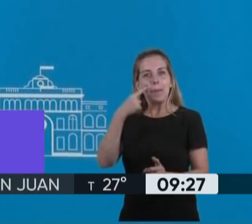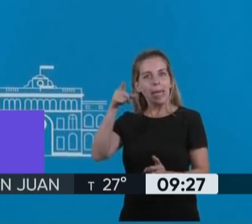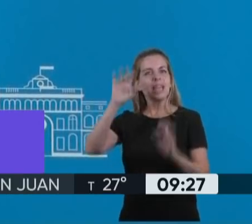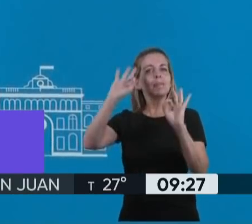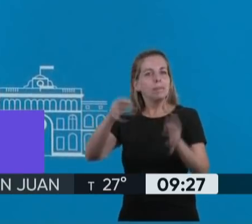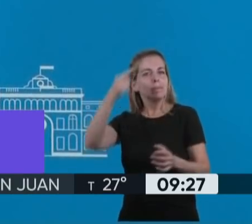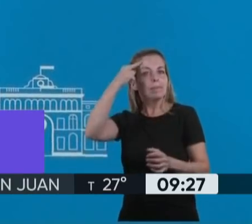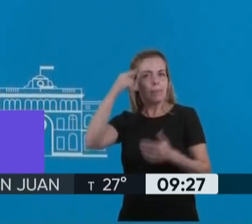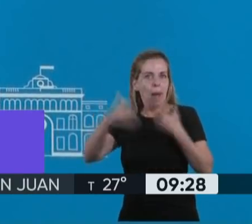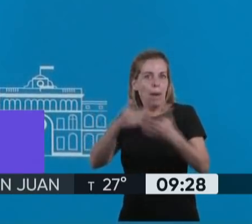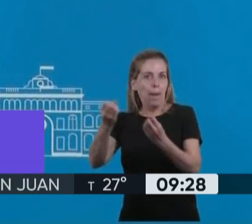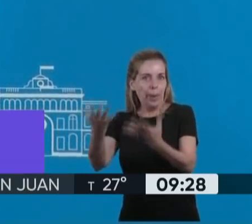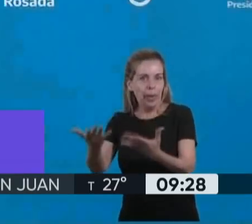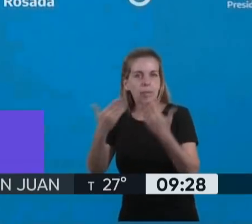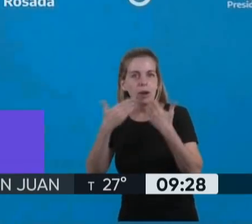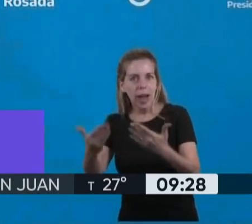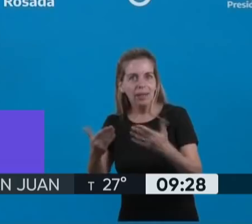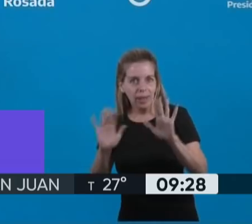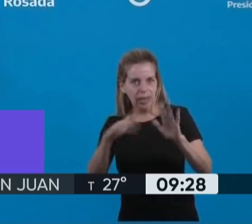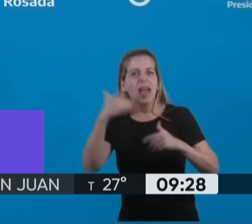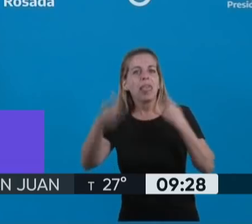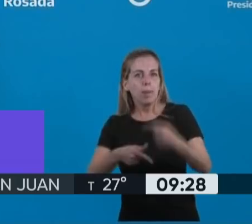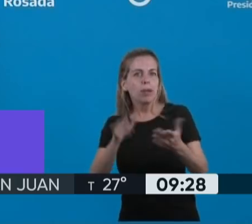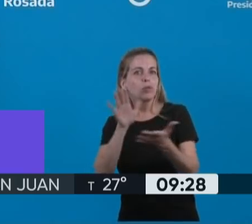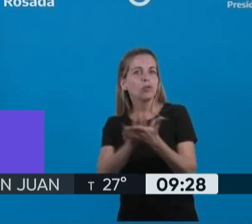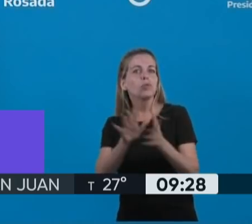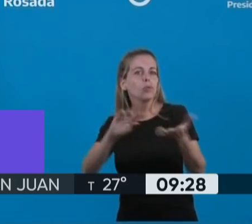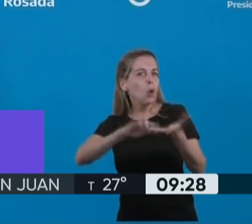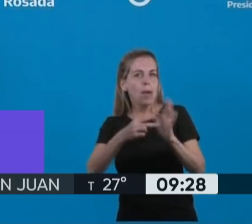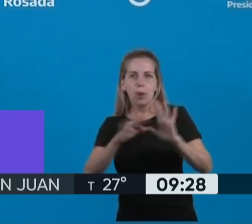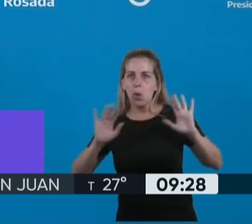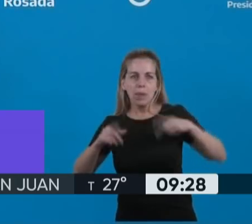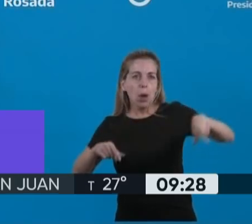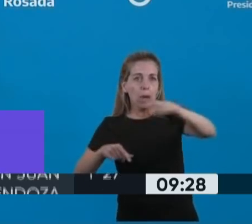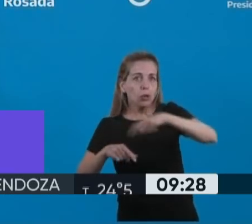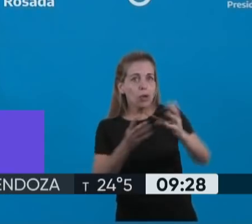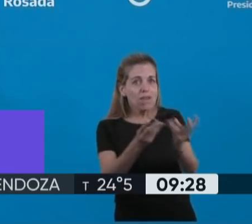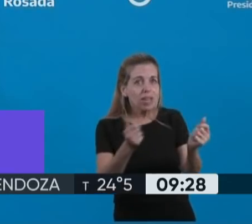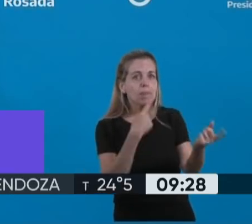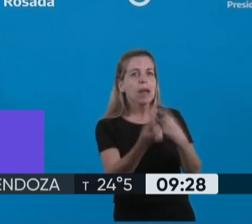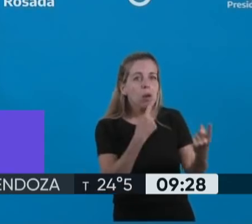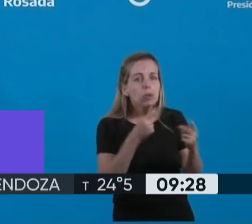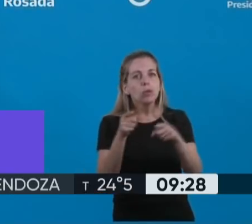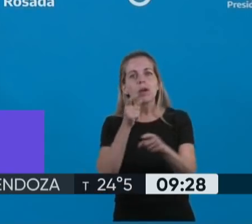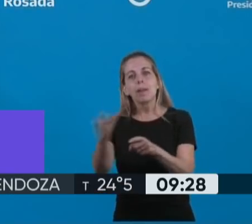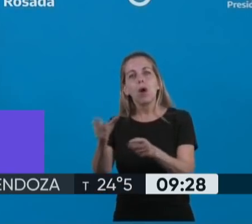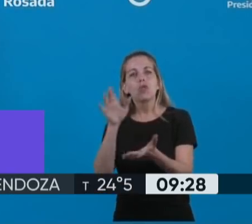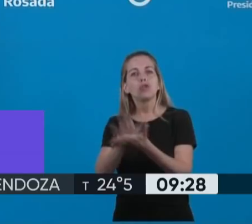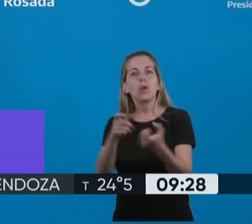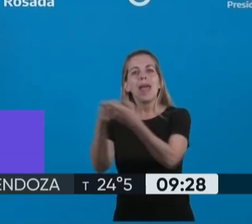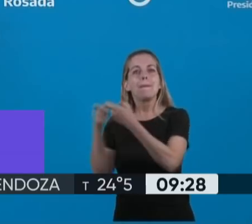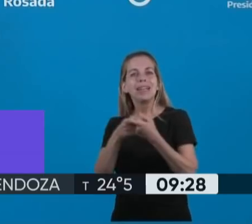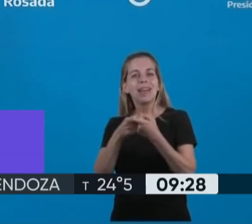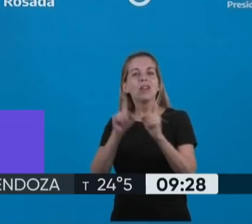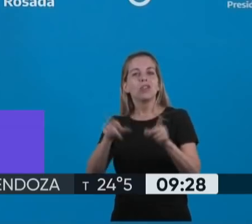por buen camino. Muchas gracias. Y después no tengo ningún problema cuando termine la ronda de sus compañeros en contestarle lo de los empresarios y el